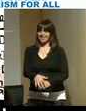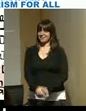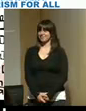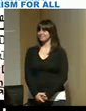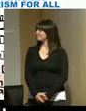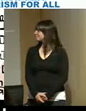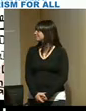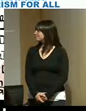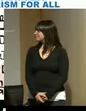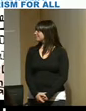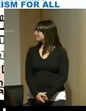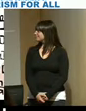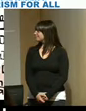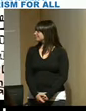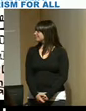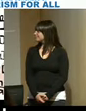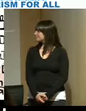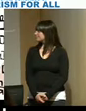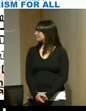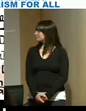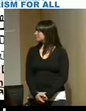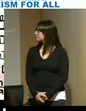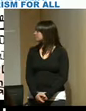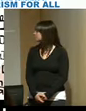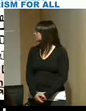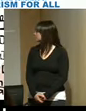La tecnología. Tampoco.